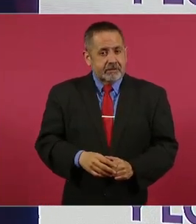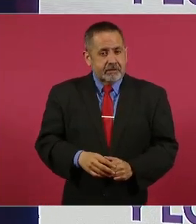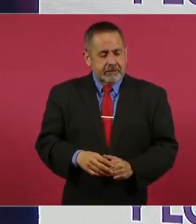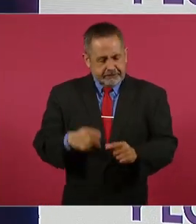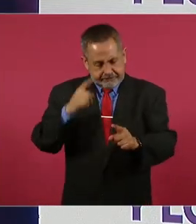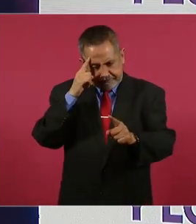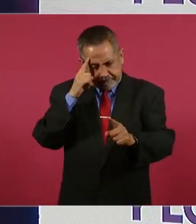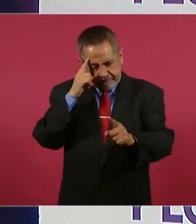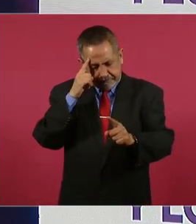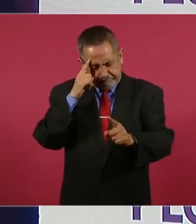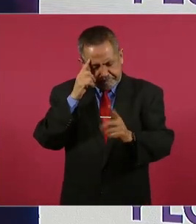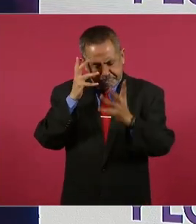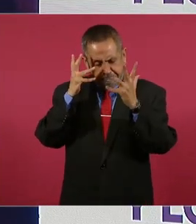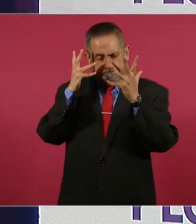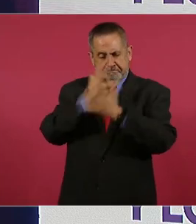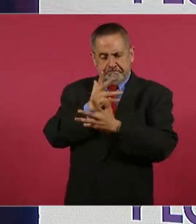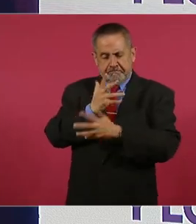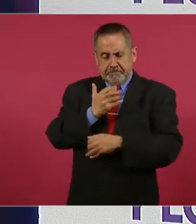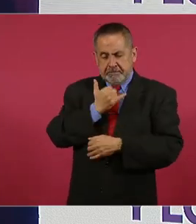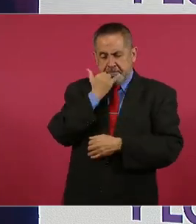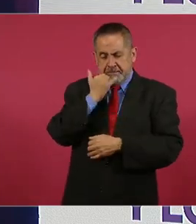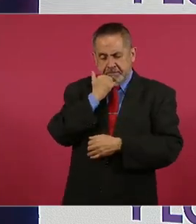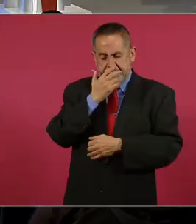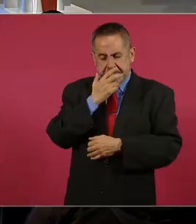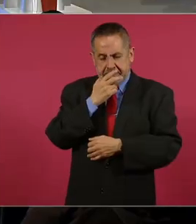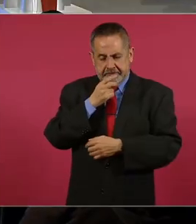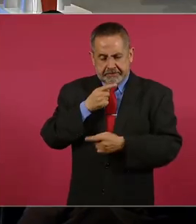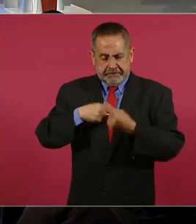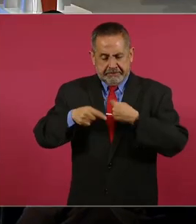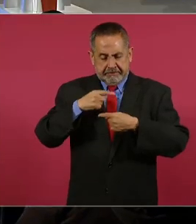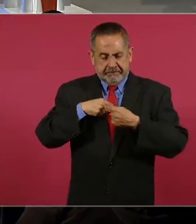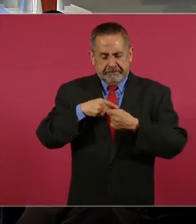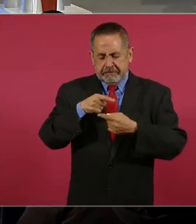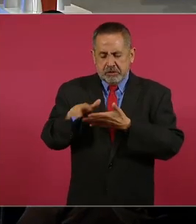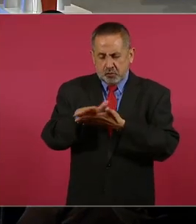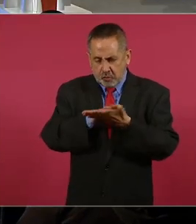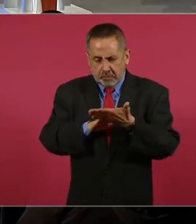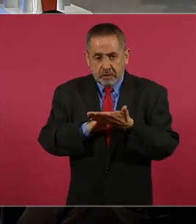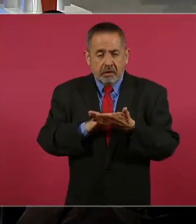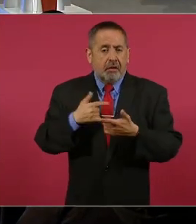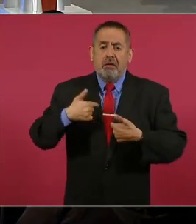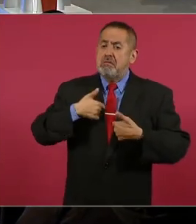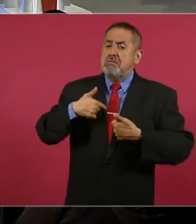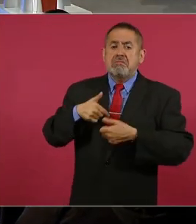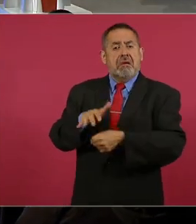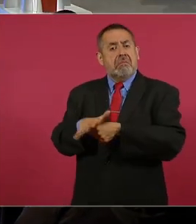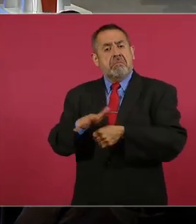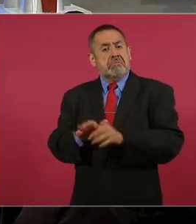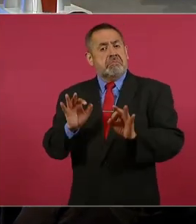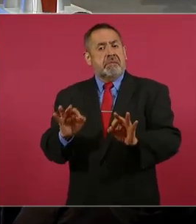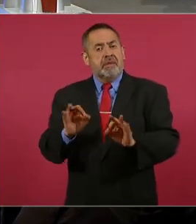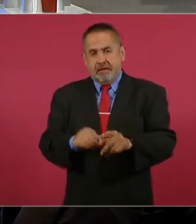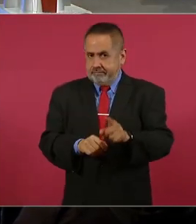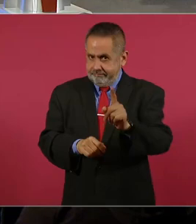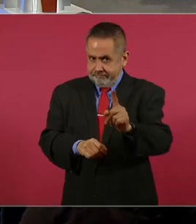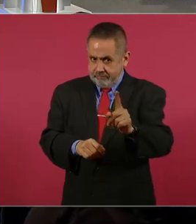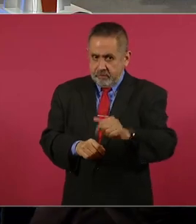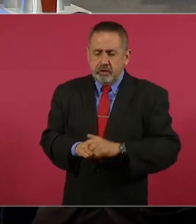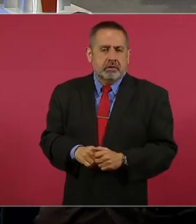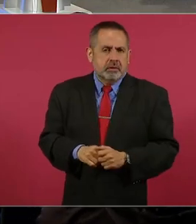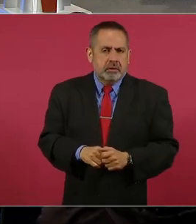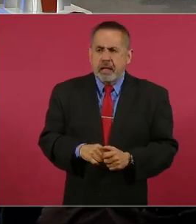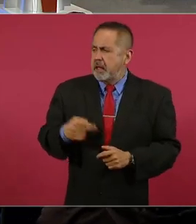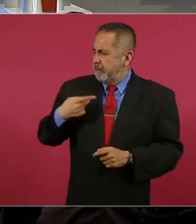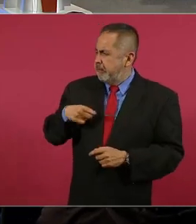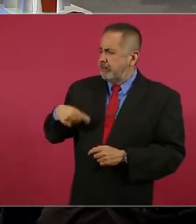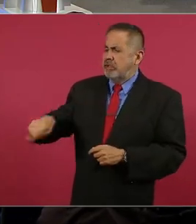capacidad para rectificar, no caer en autocomplacencia. En lo que corresponda a los servidores